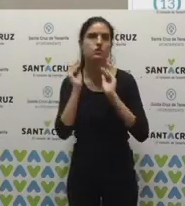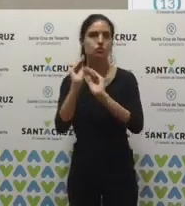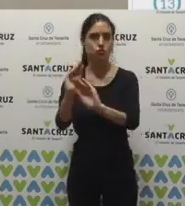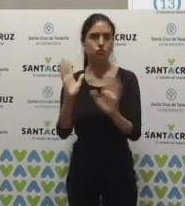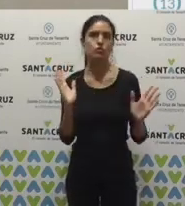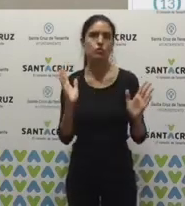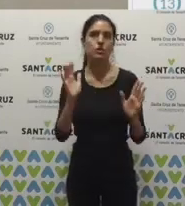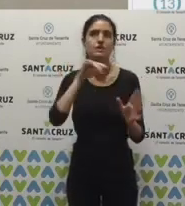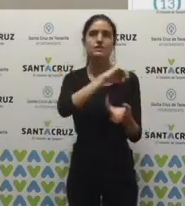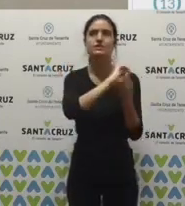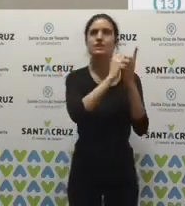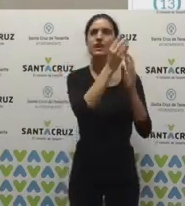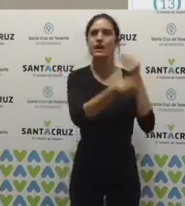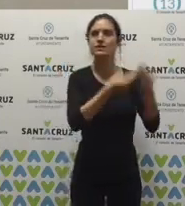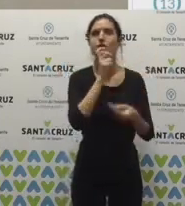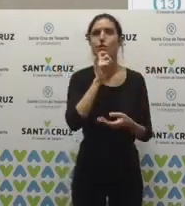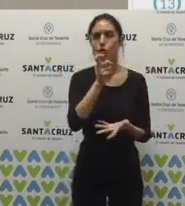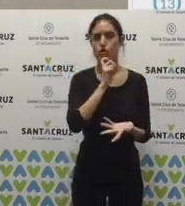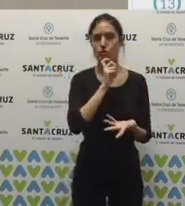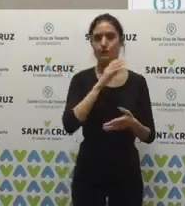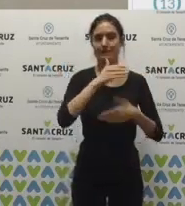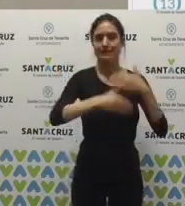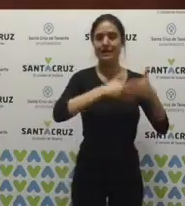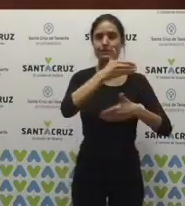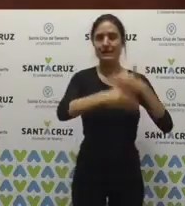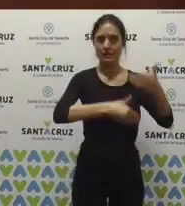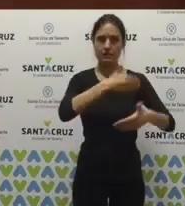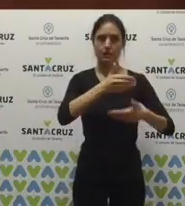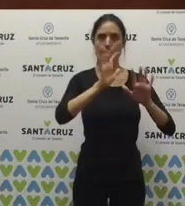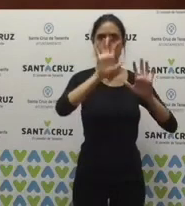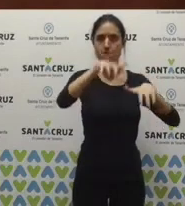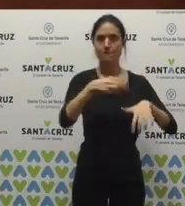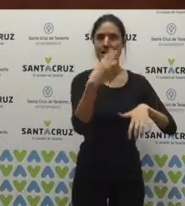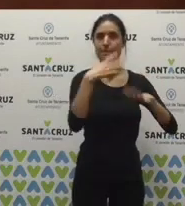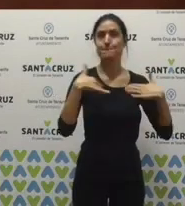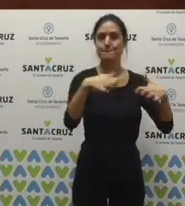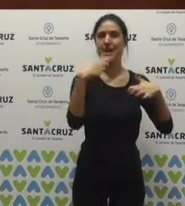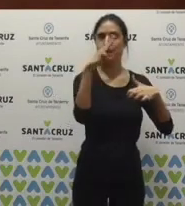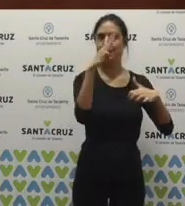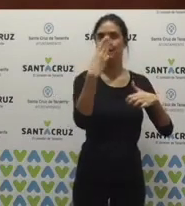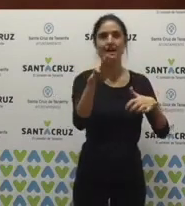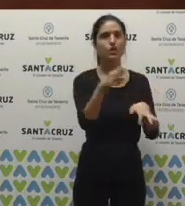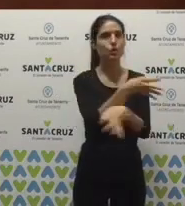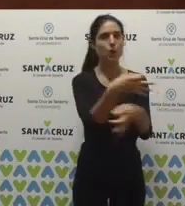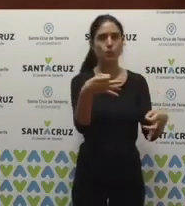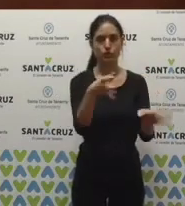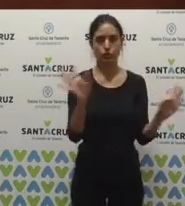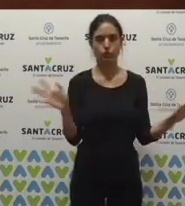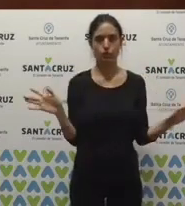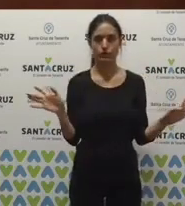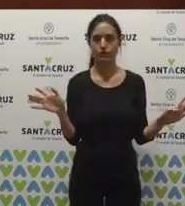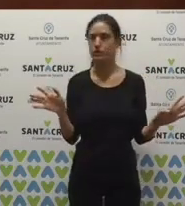mediante el trámite parlamentario oportuno por ejemplo vamos a ver yo creo que se